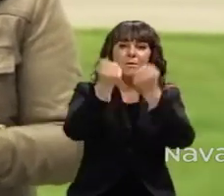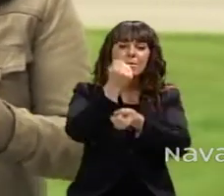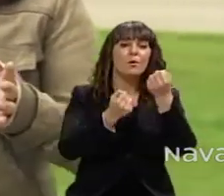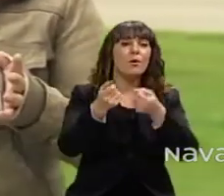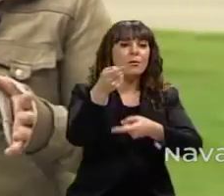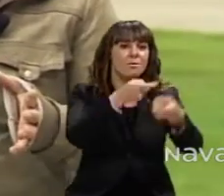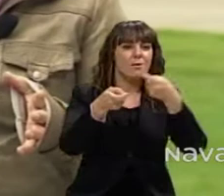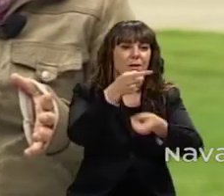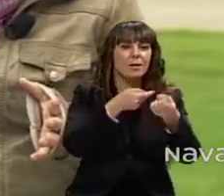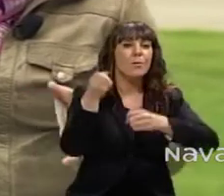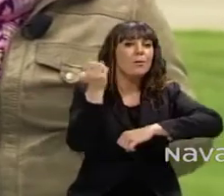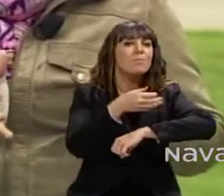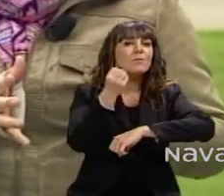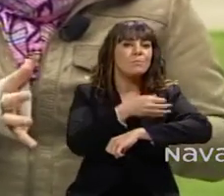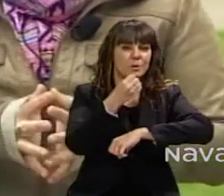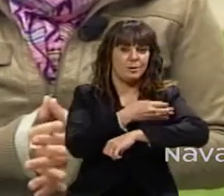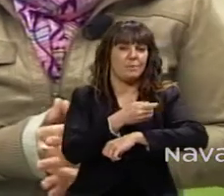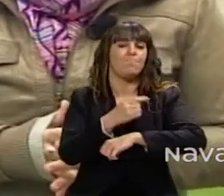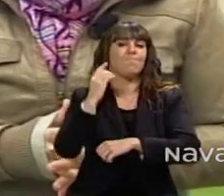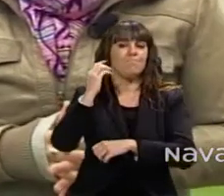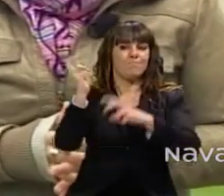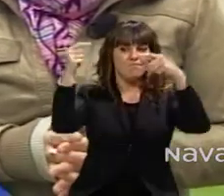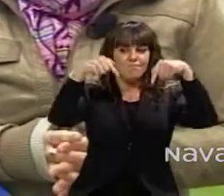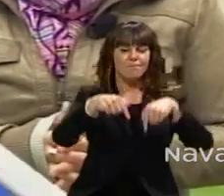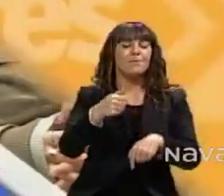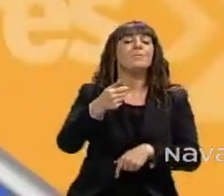negocio entre la comunidad foral y Estados Unidos.